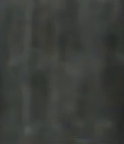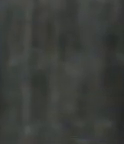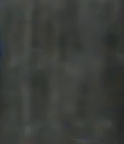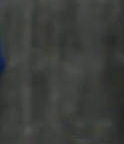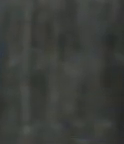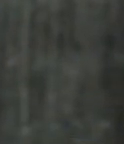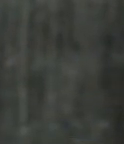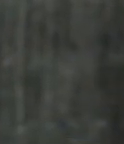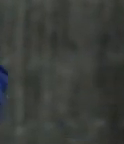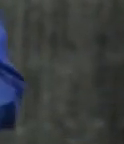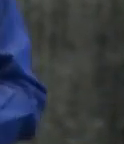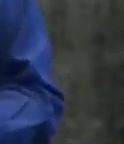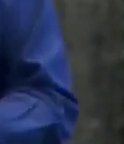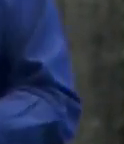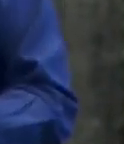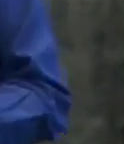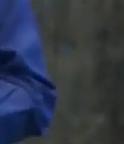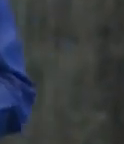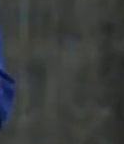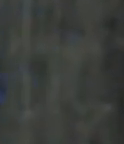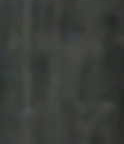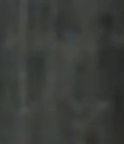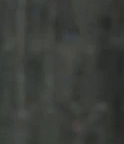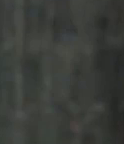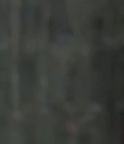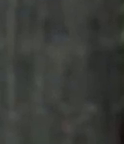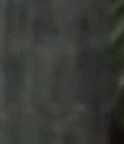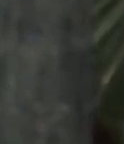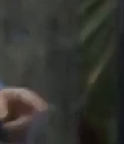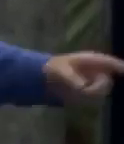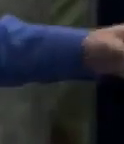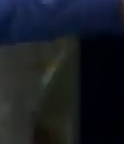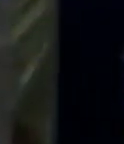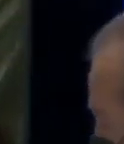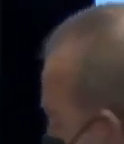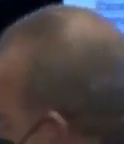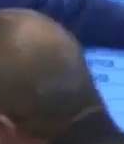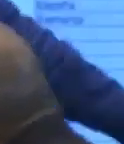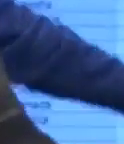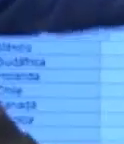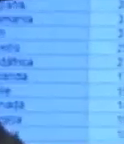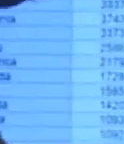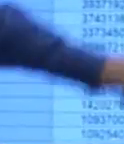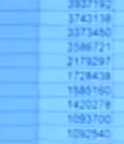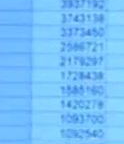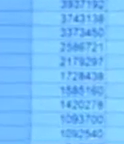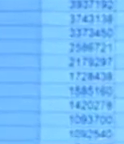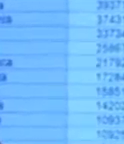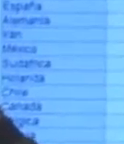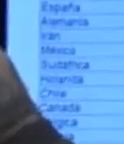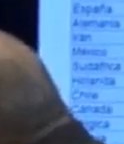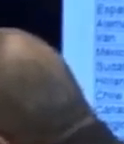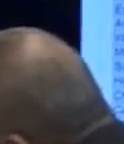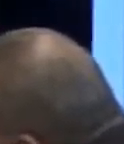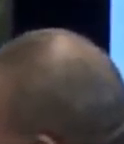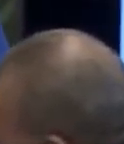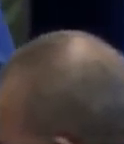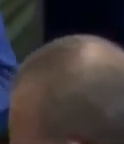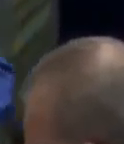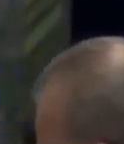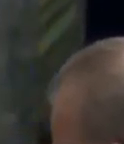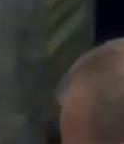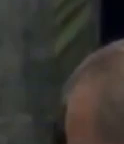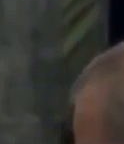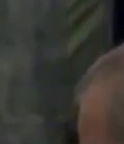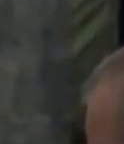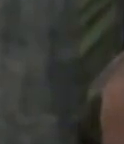en presencia de la cepa sudafricana, o sea, han demostrado su efectividad ante una de esas cepas que está provocando estos picos nuevos